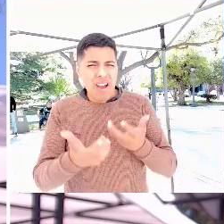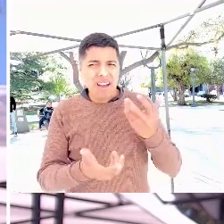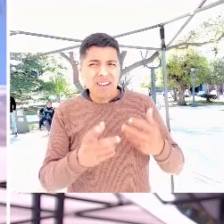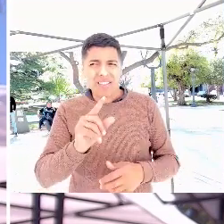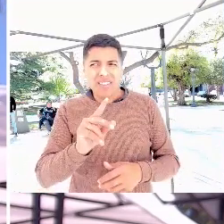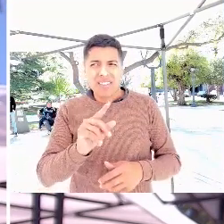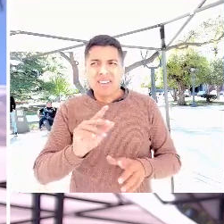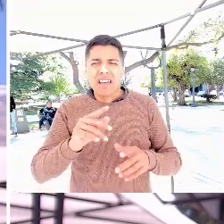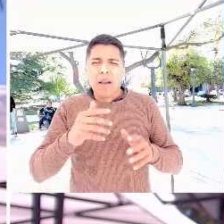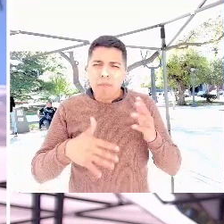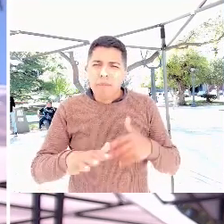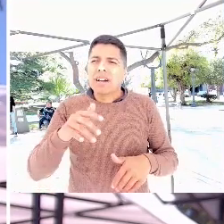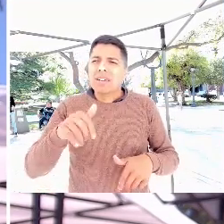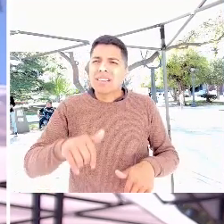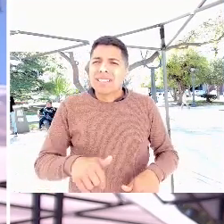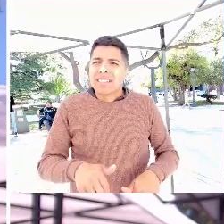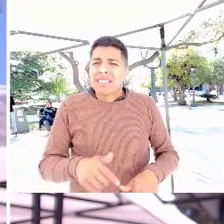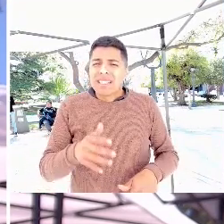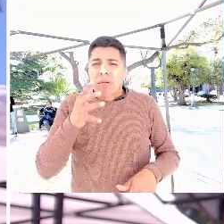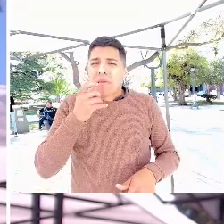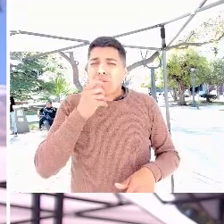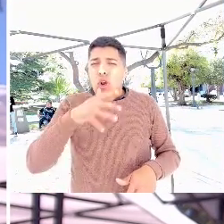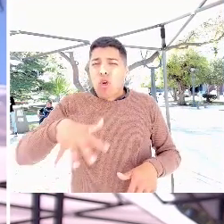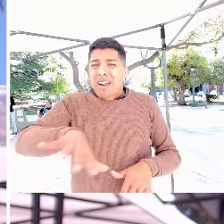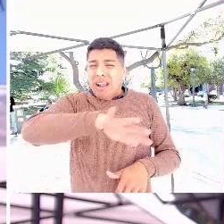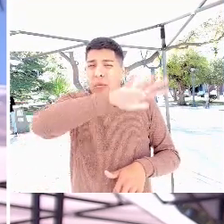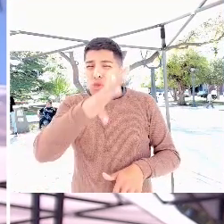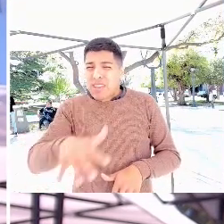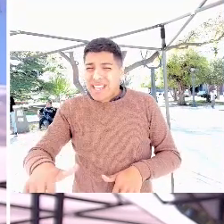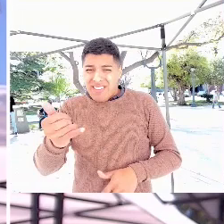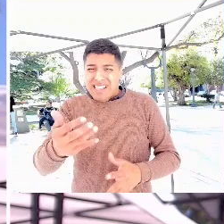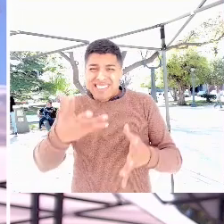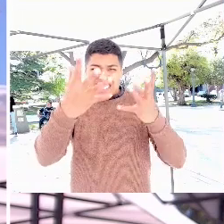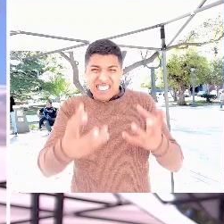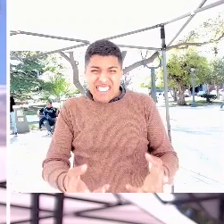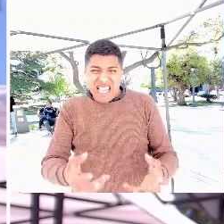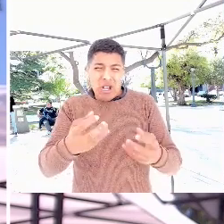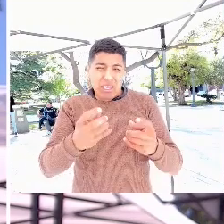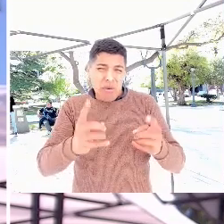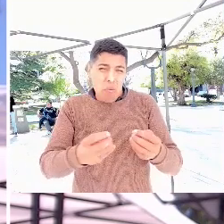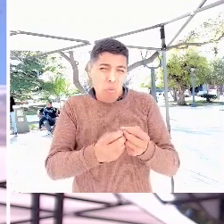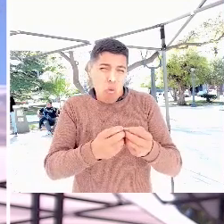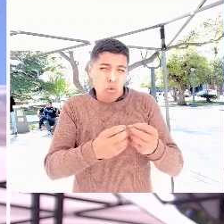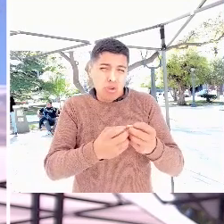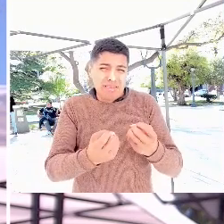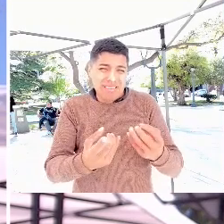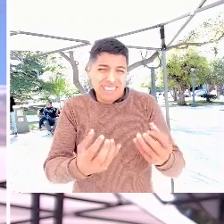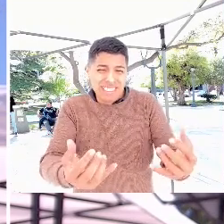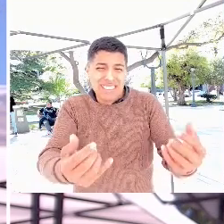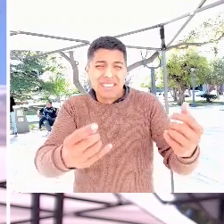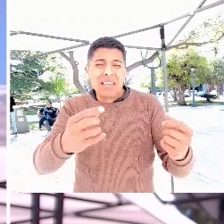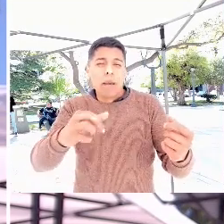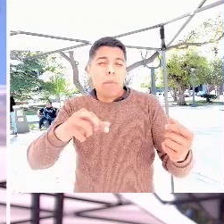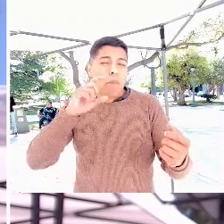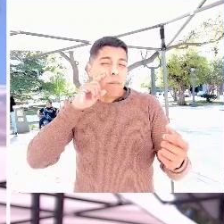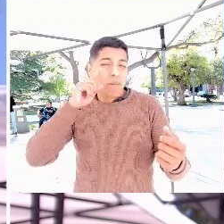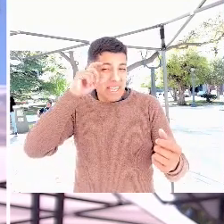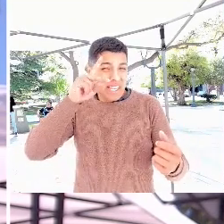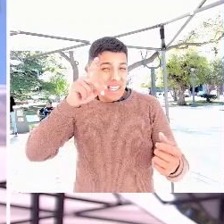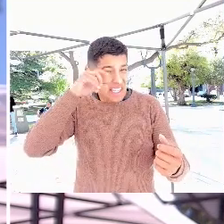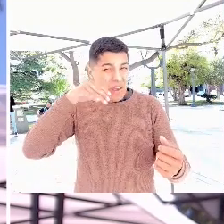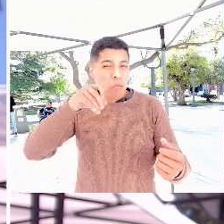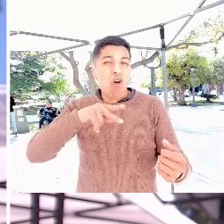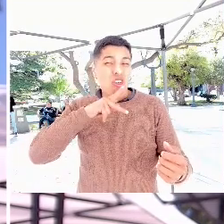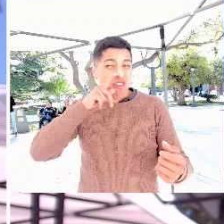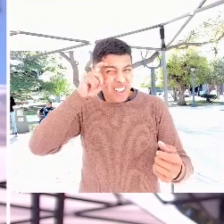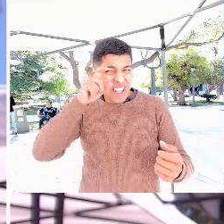cuando está en una situación hostil, en un terreno que es realmente diverso, difícil de llegar, como es el Piedemonte, y que además